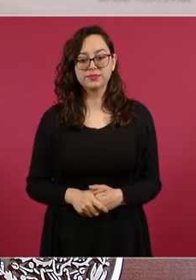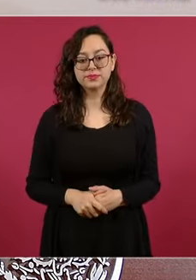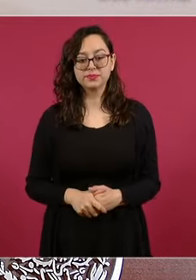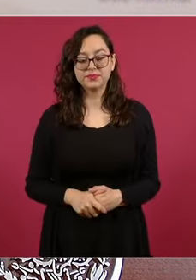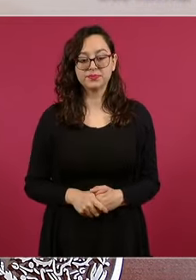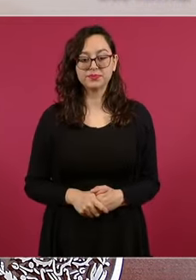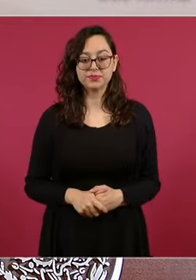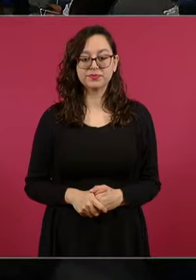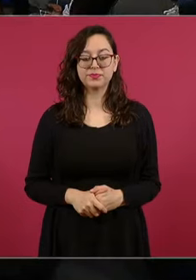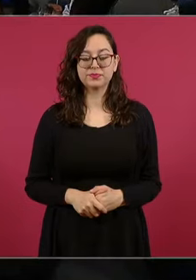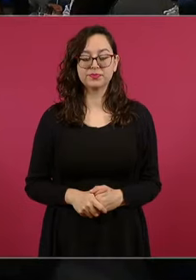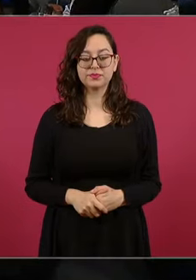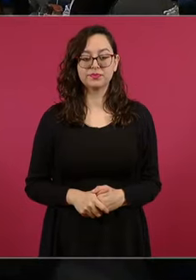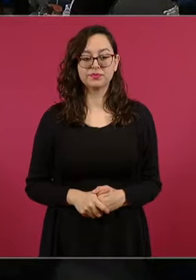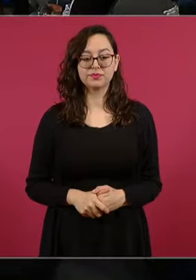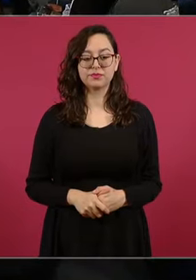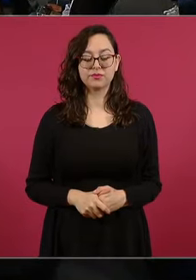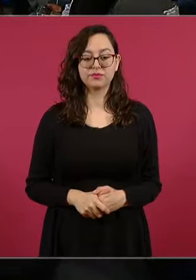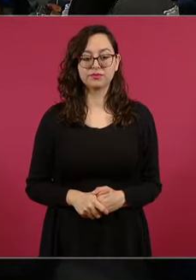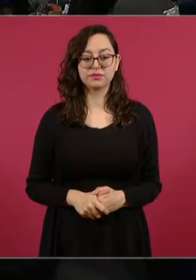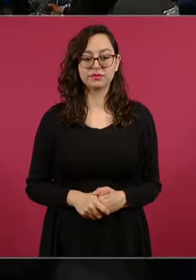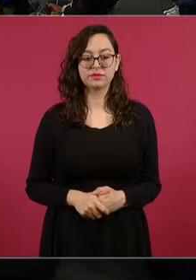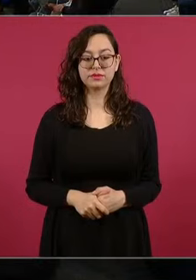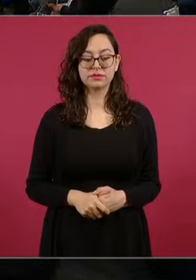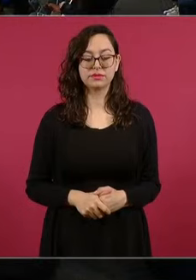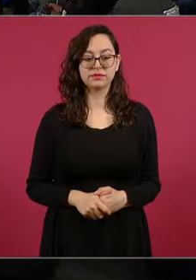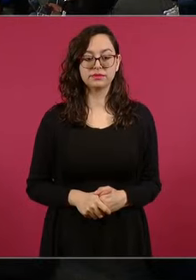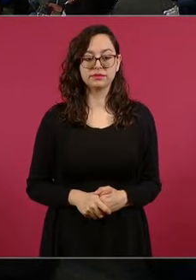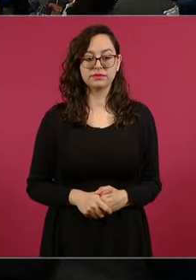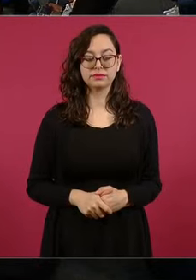no, pero no vamos a poder,